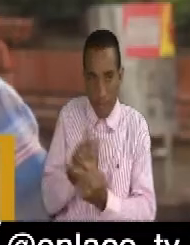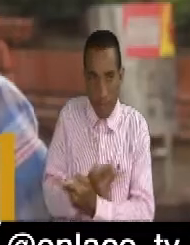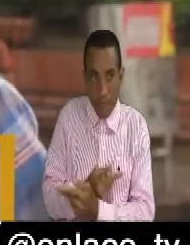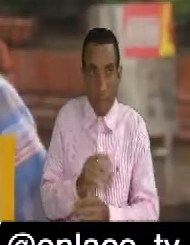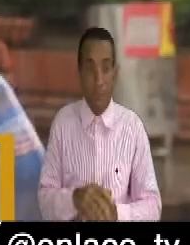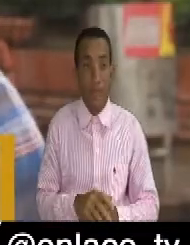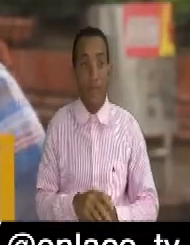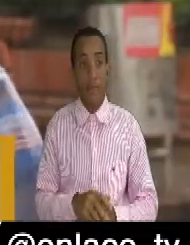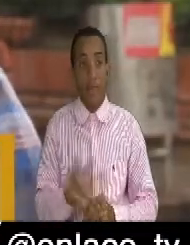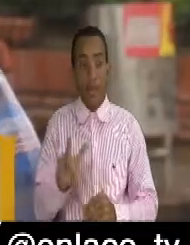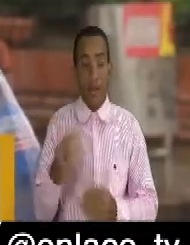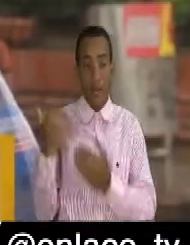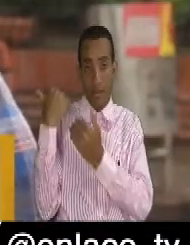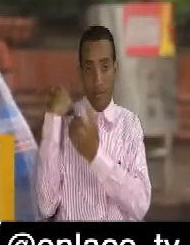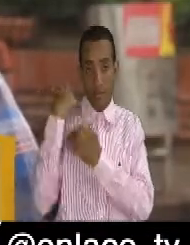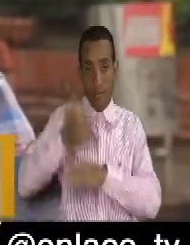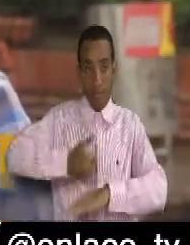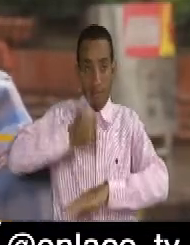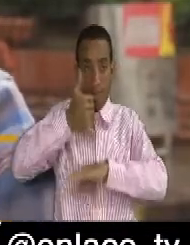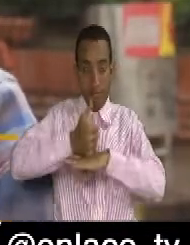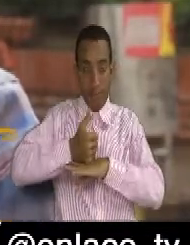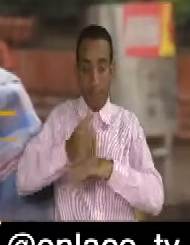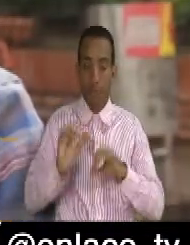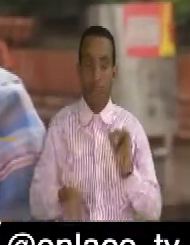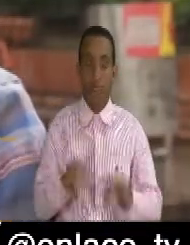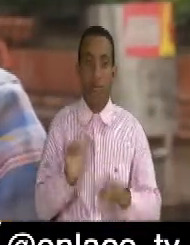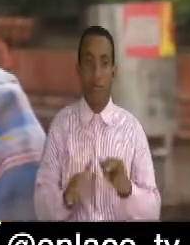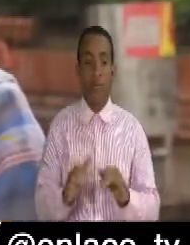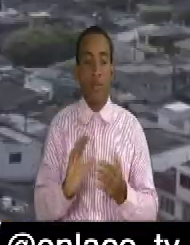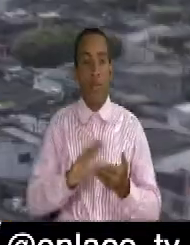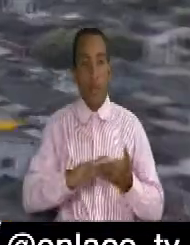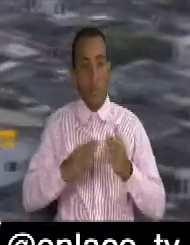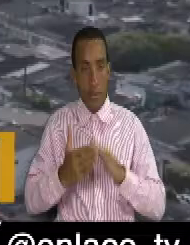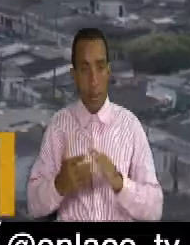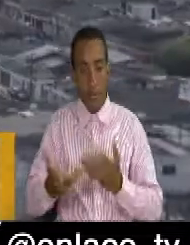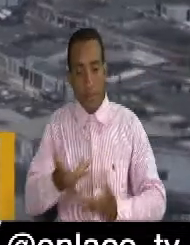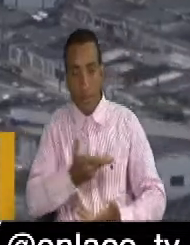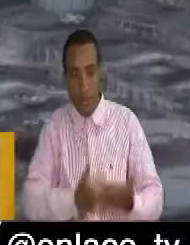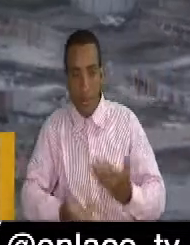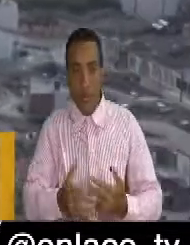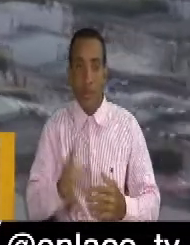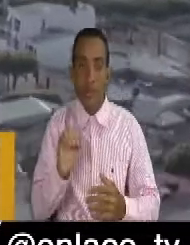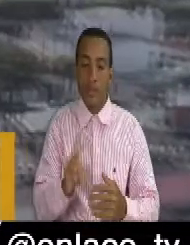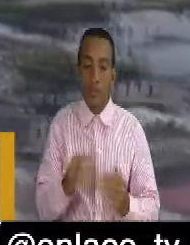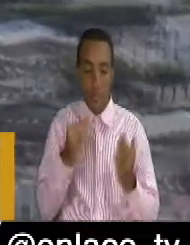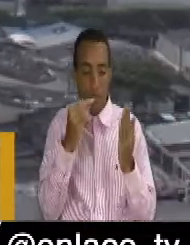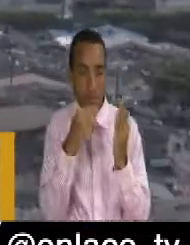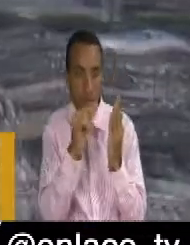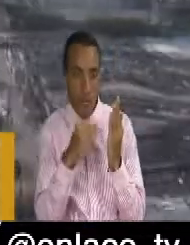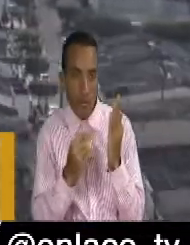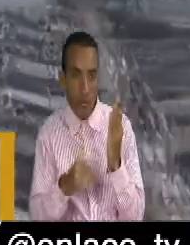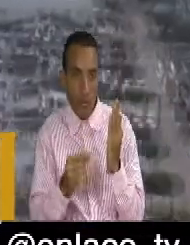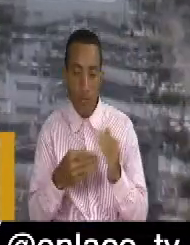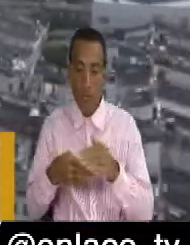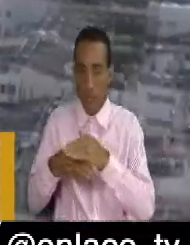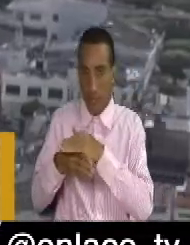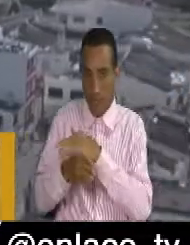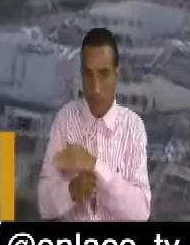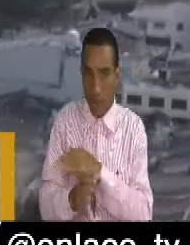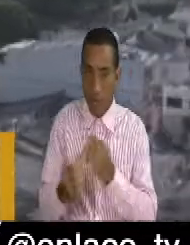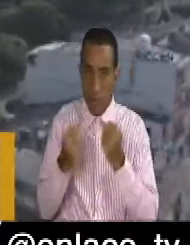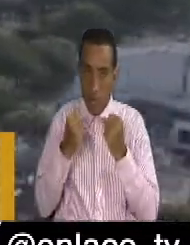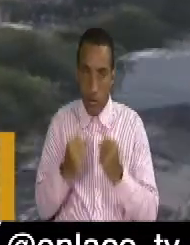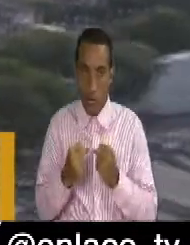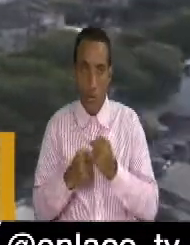jefe de la Oficina Asesora de Paz y Convivencia, explicó los requisitos que los interesados deben cumplir para acceder al beneficio de